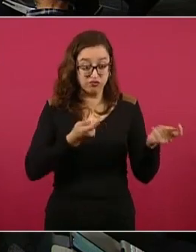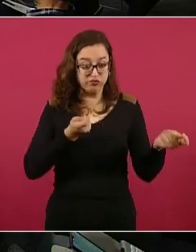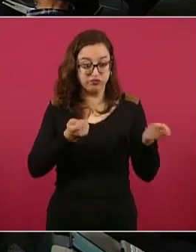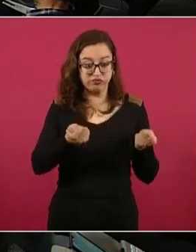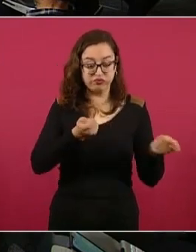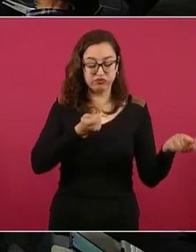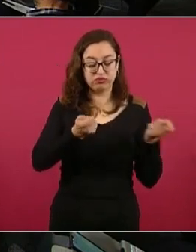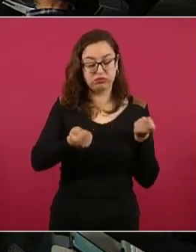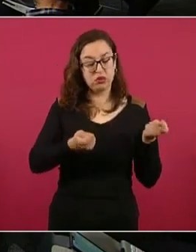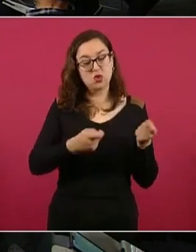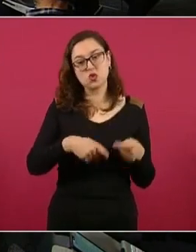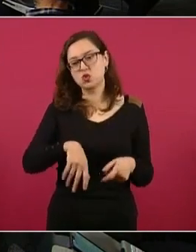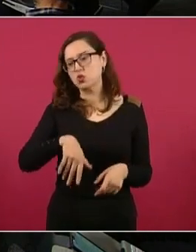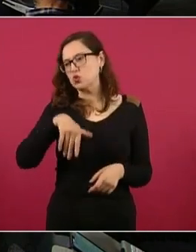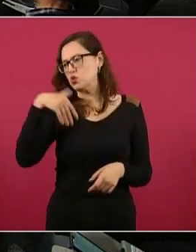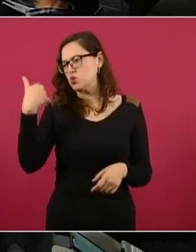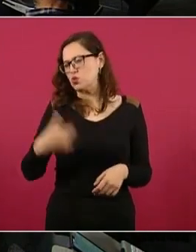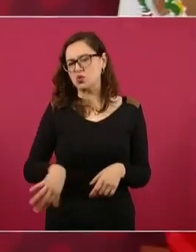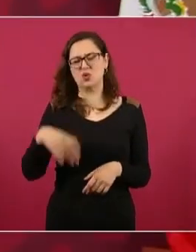una